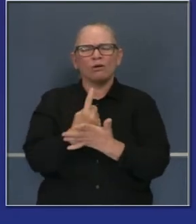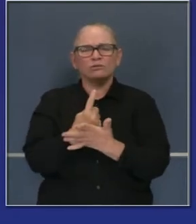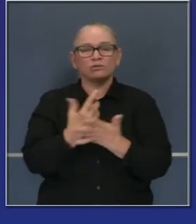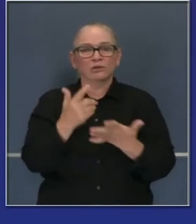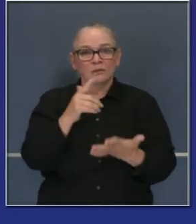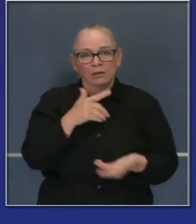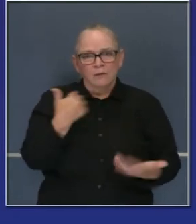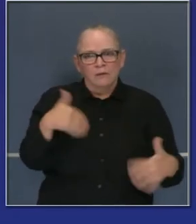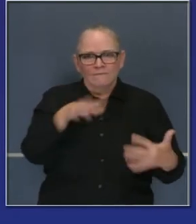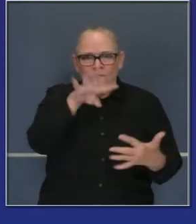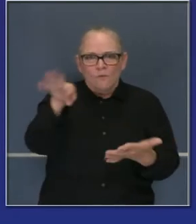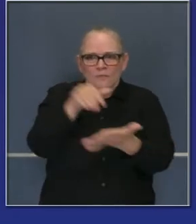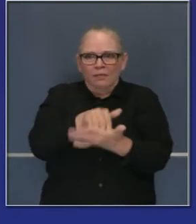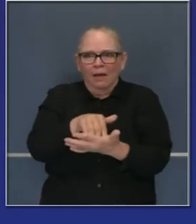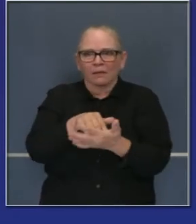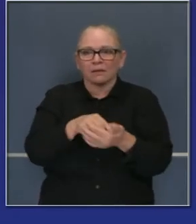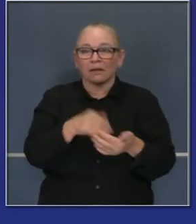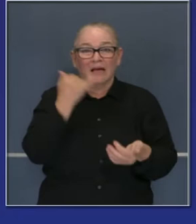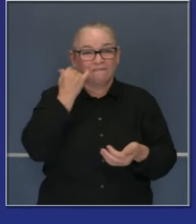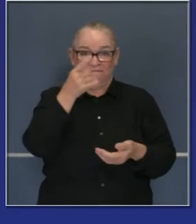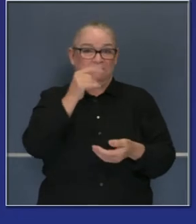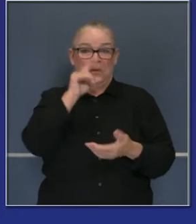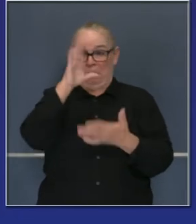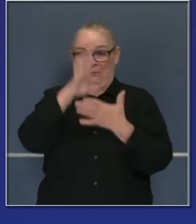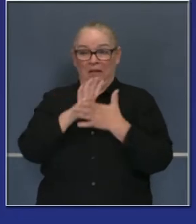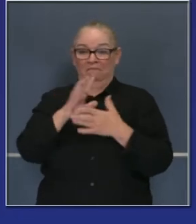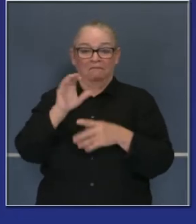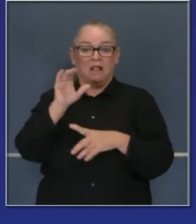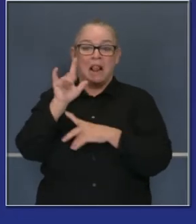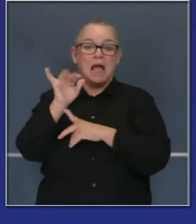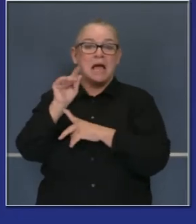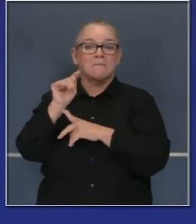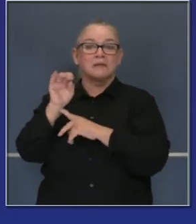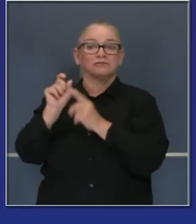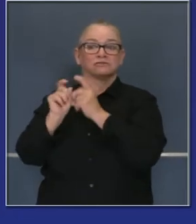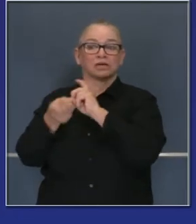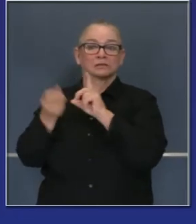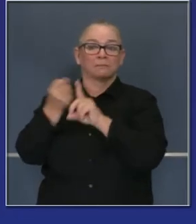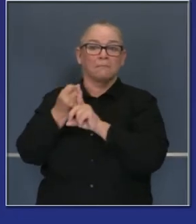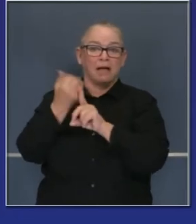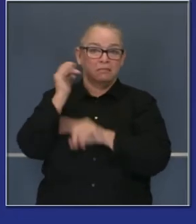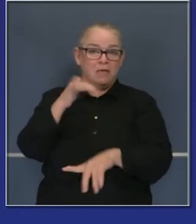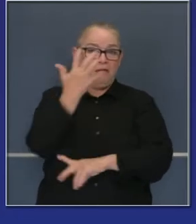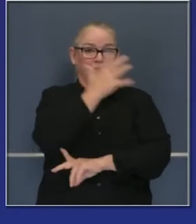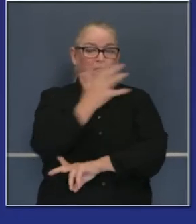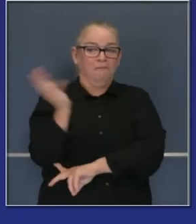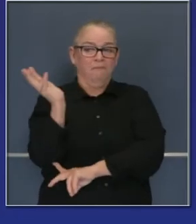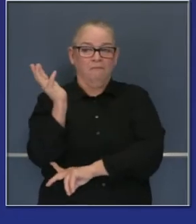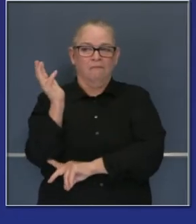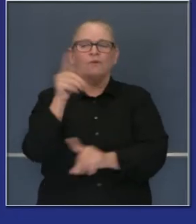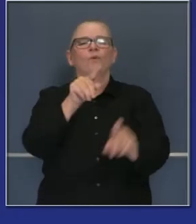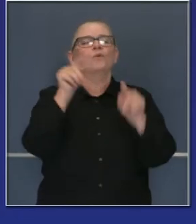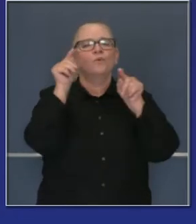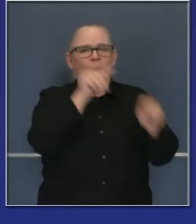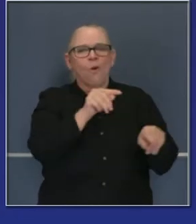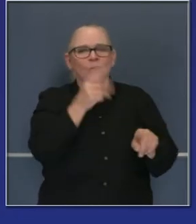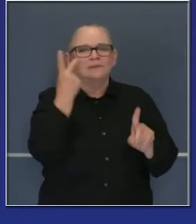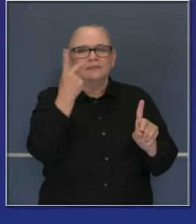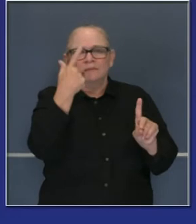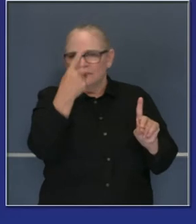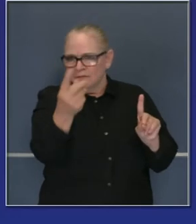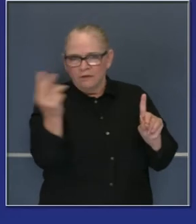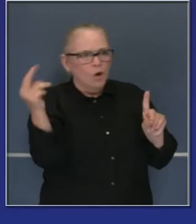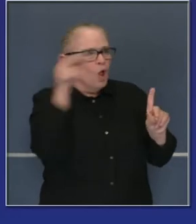si alguna vez ayudado a usted acerca del cambio climático y de su impacto sobre estos fuegos o